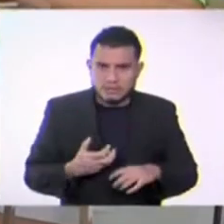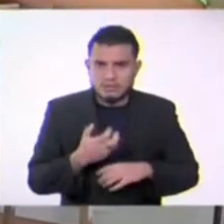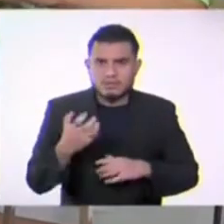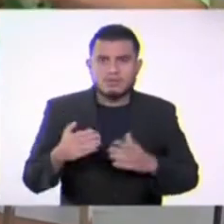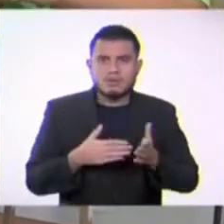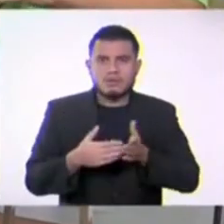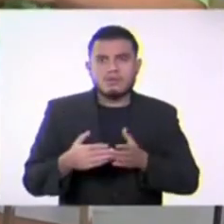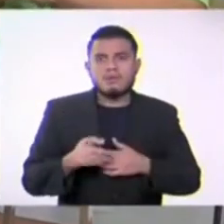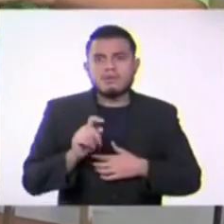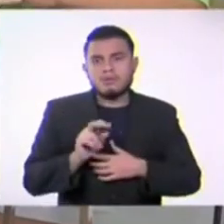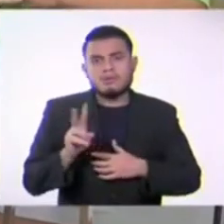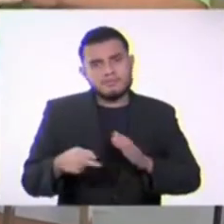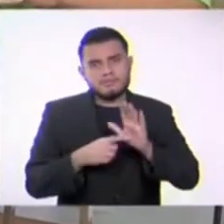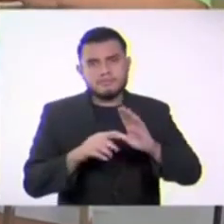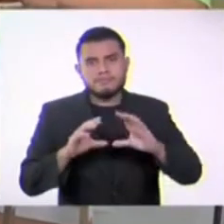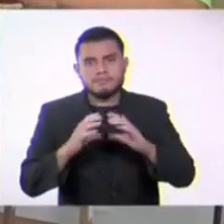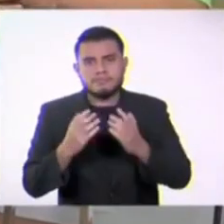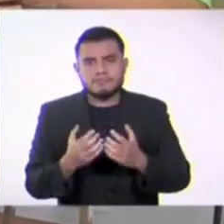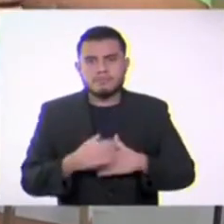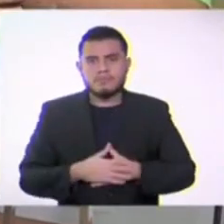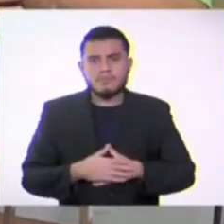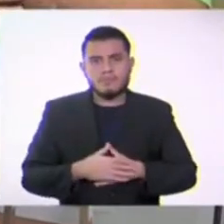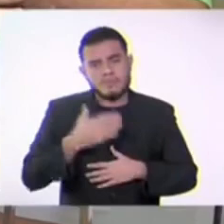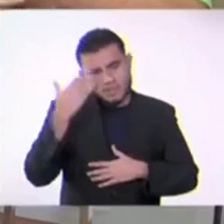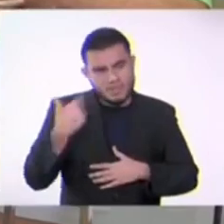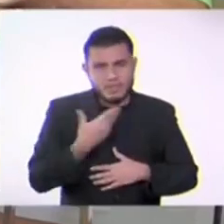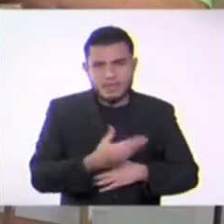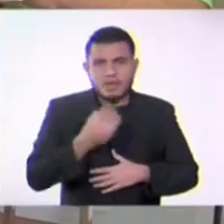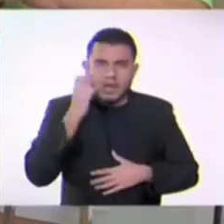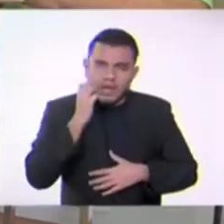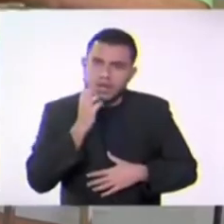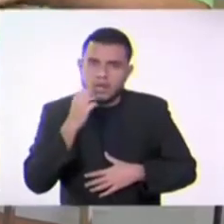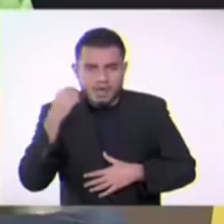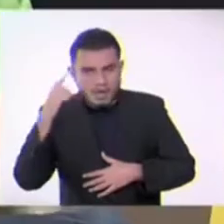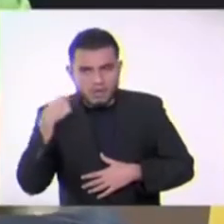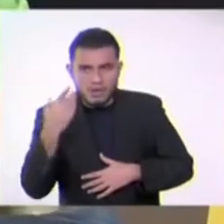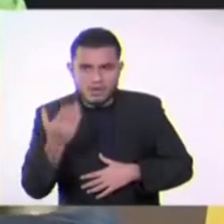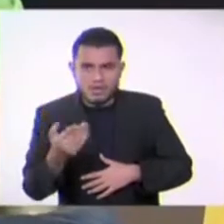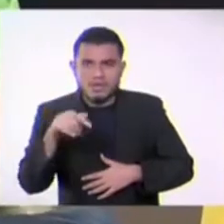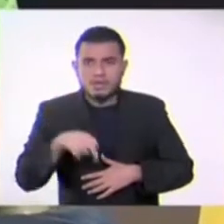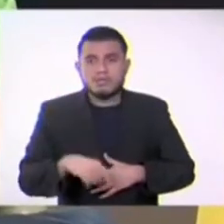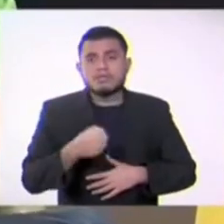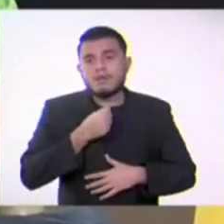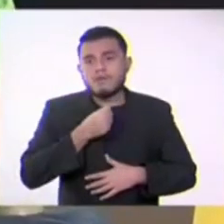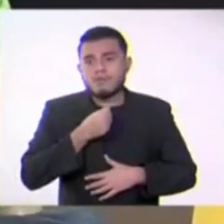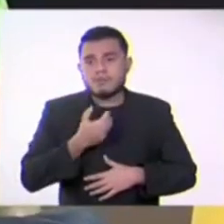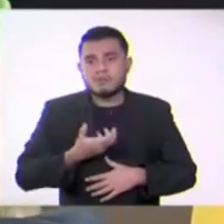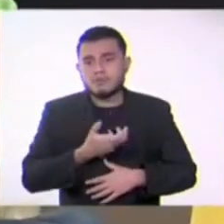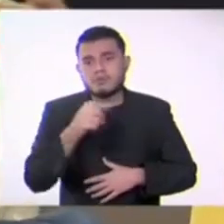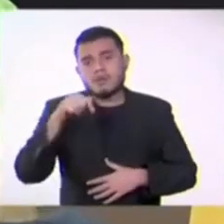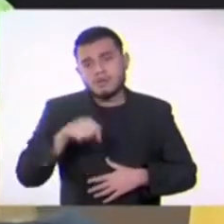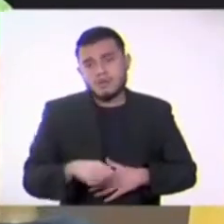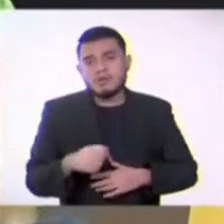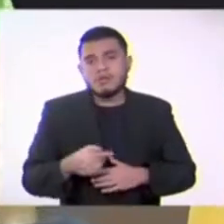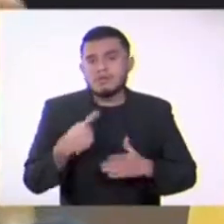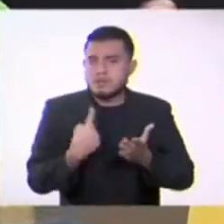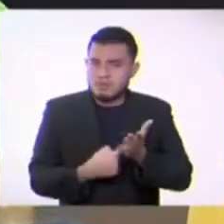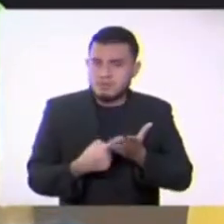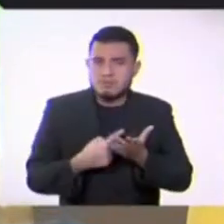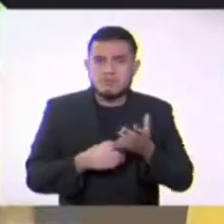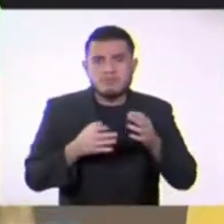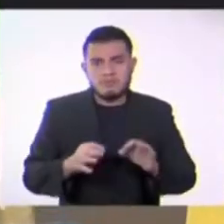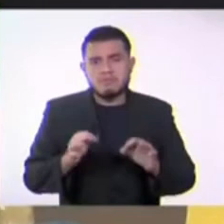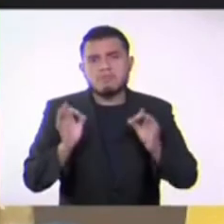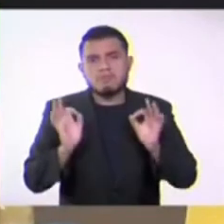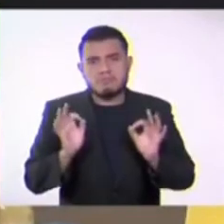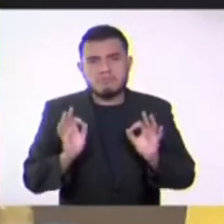del programa, ¿verdad, Candy? ¿Verdad, Edward? Es decir, esta información que discutimos aquí de manera amena, dentro